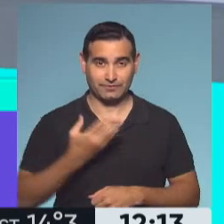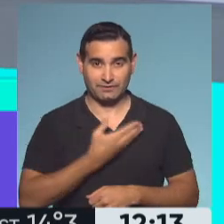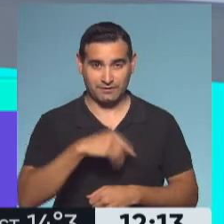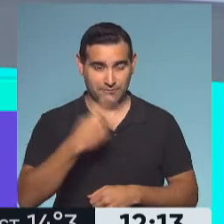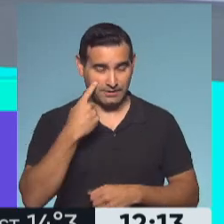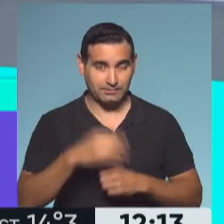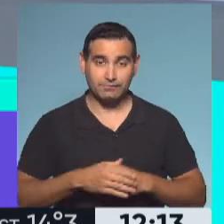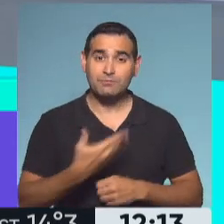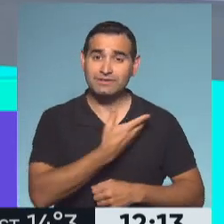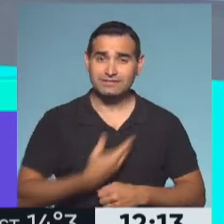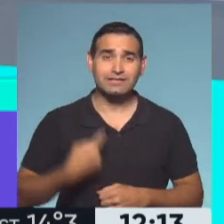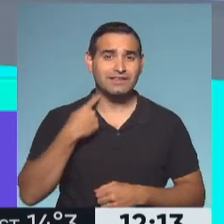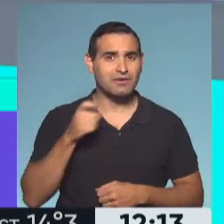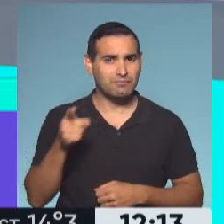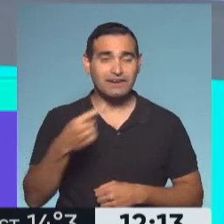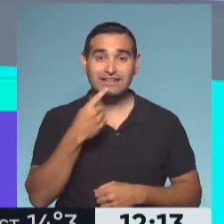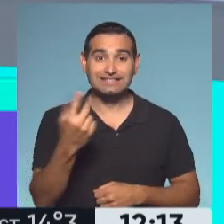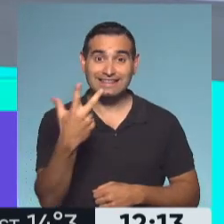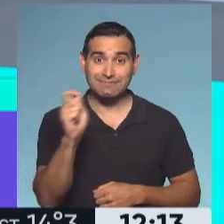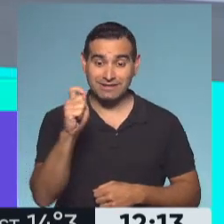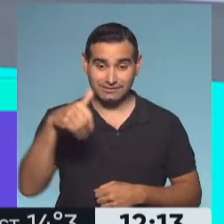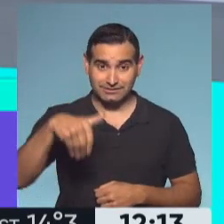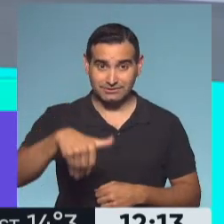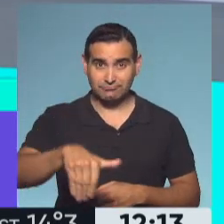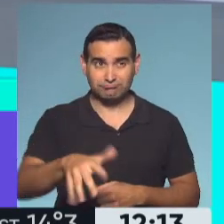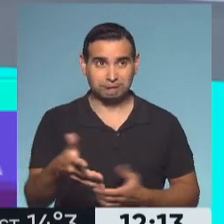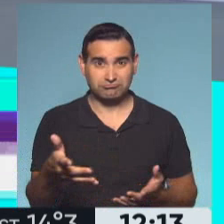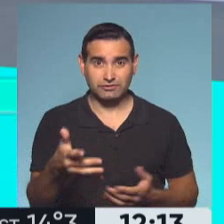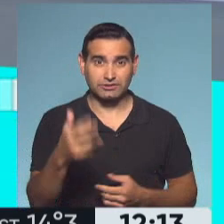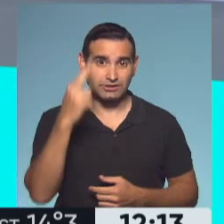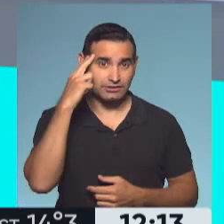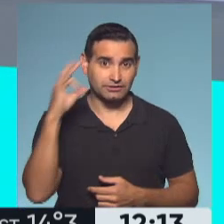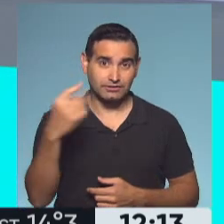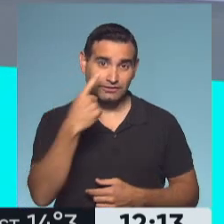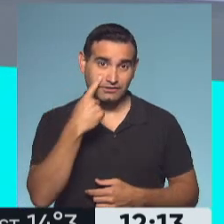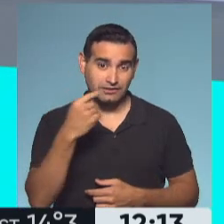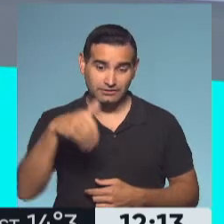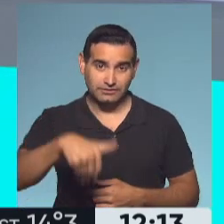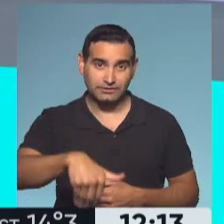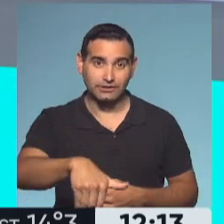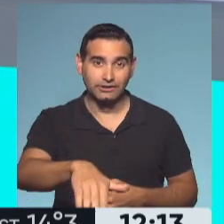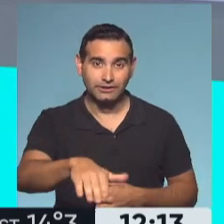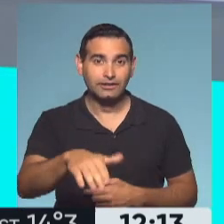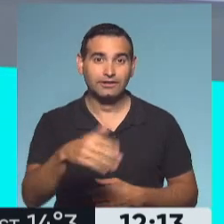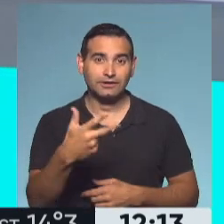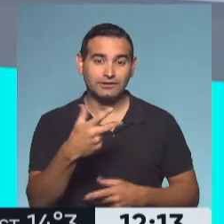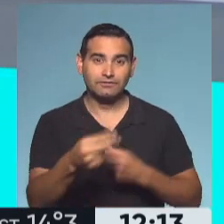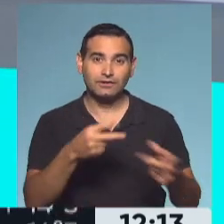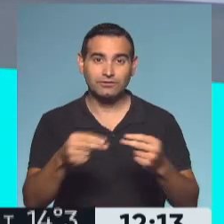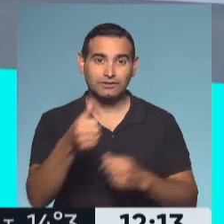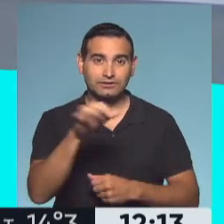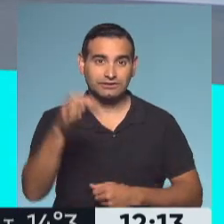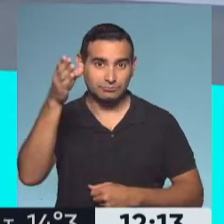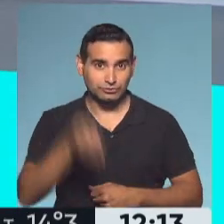Decía el presidente español que en 3 meses, en algo así como 90 días, estará vacunada el 70% de la